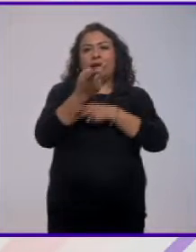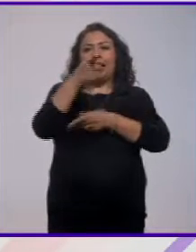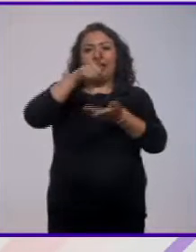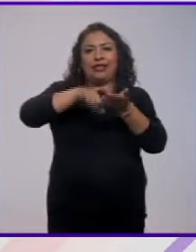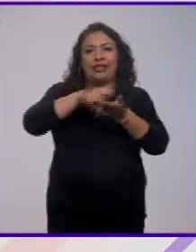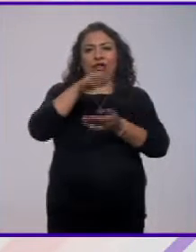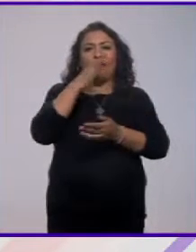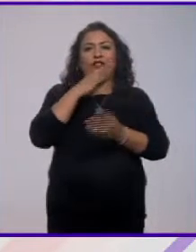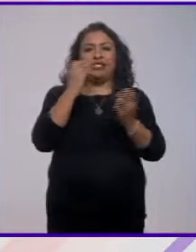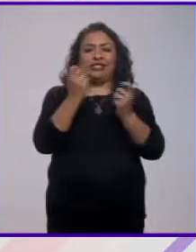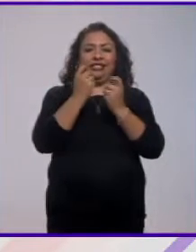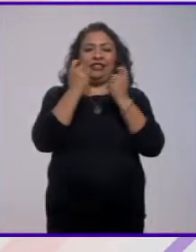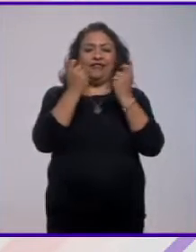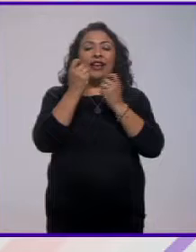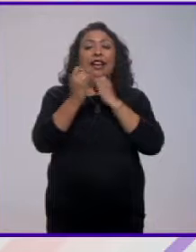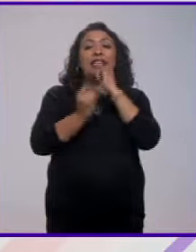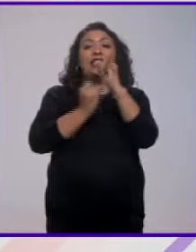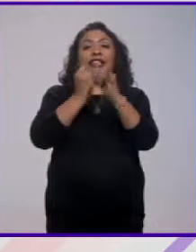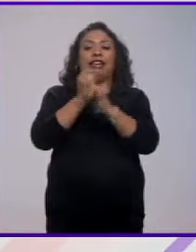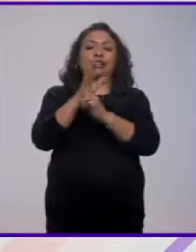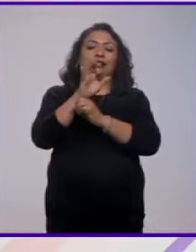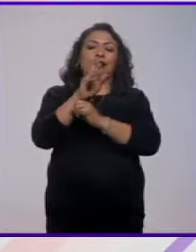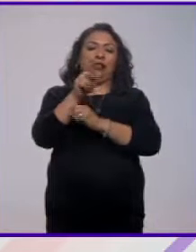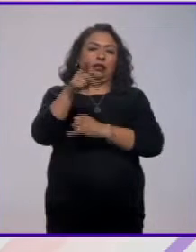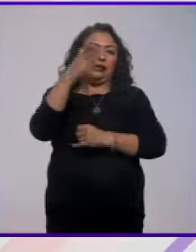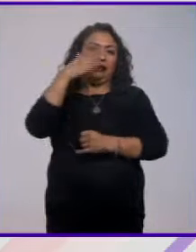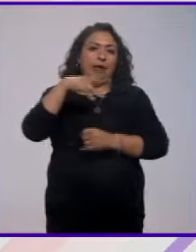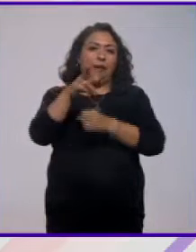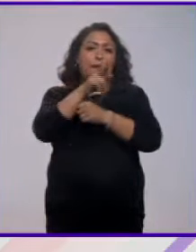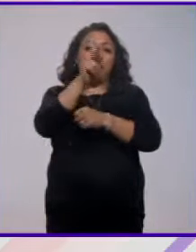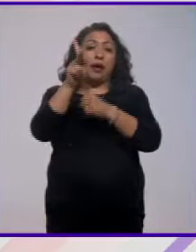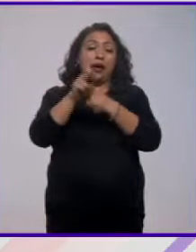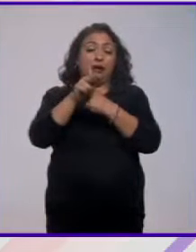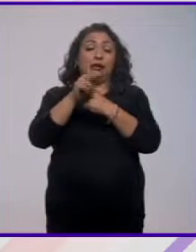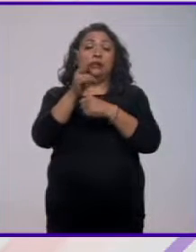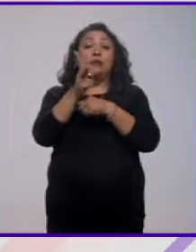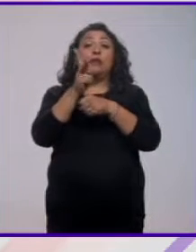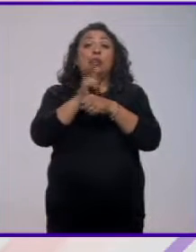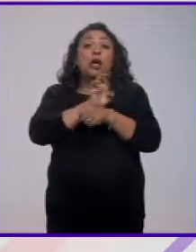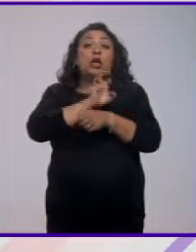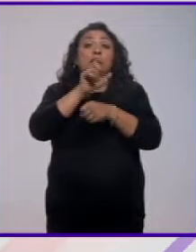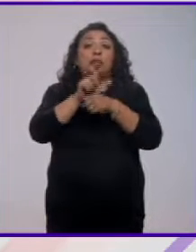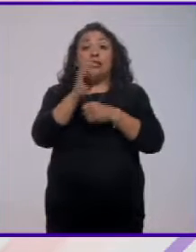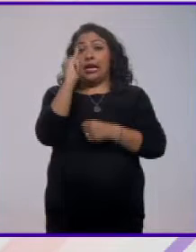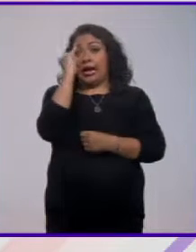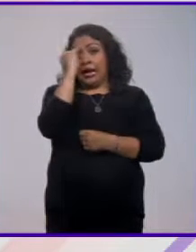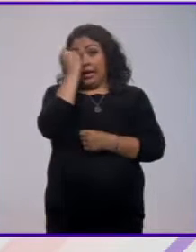Festival Internacional Cervantino. Como saben, la India es el país invitado de honor, pero la India, el